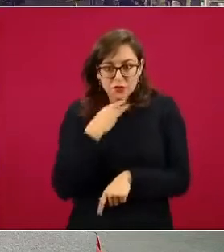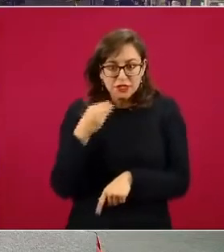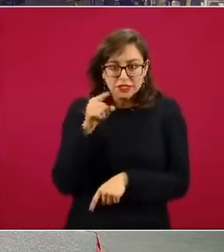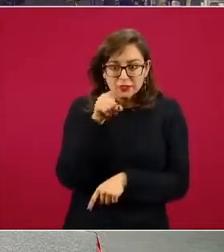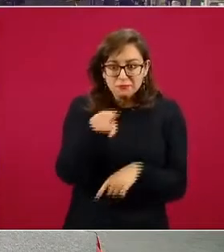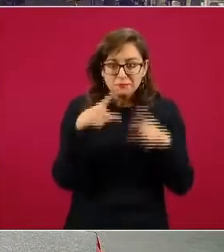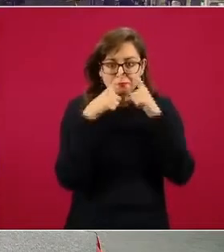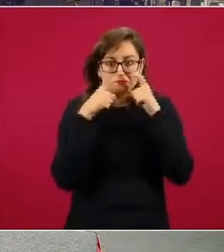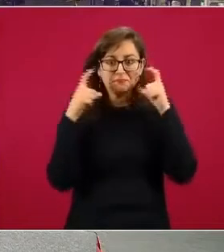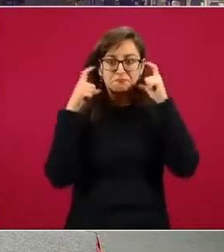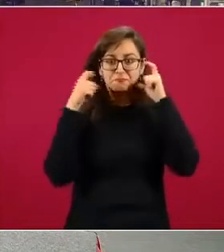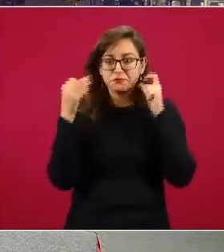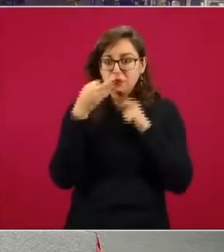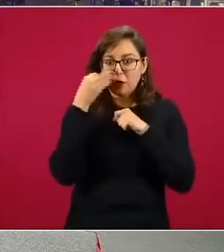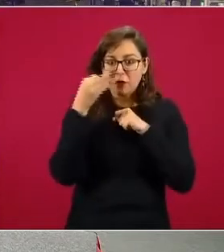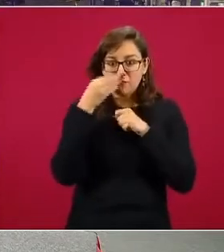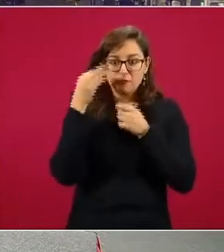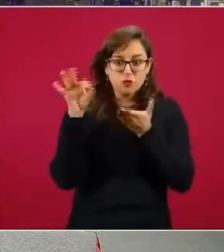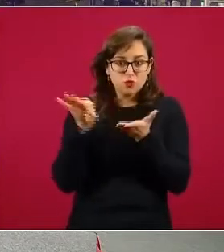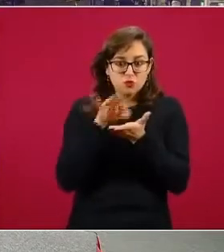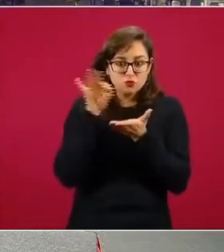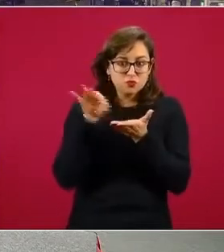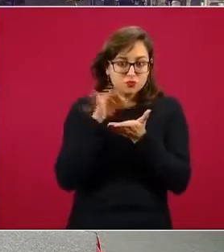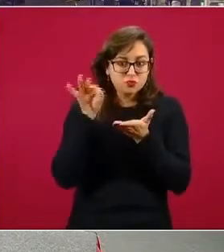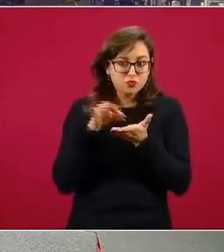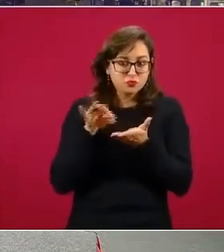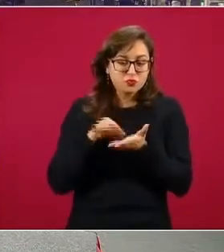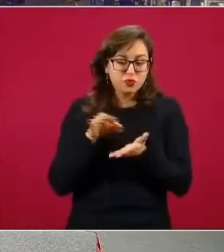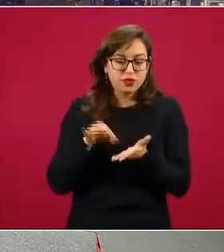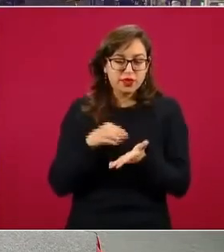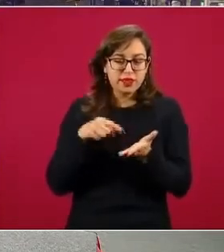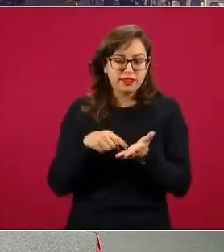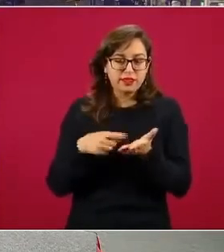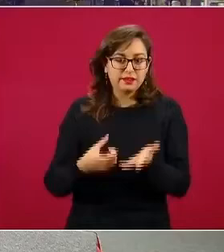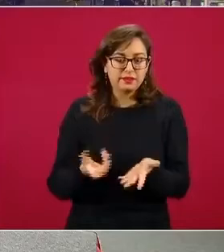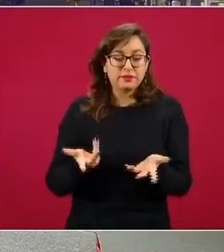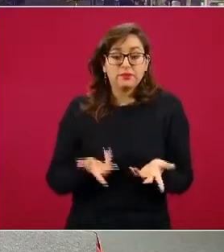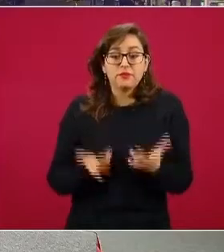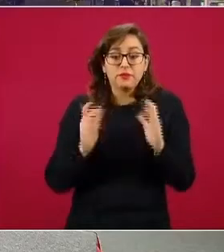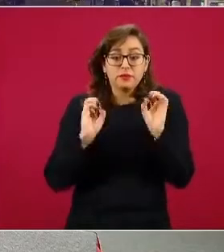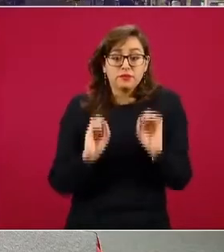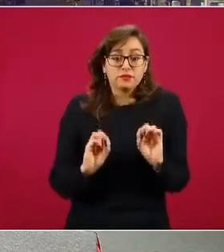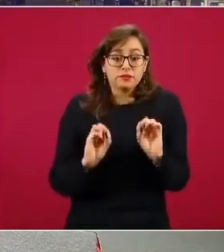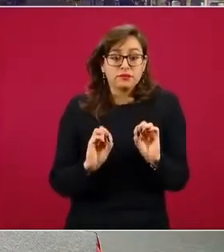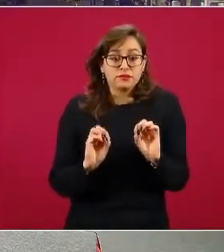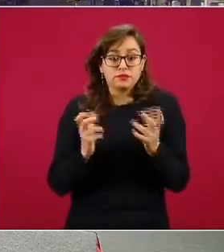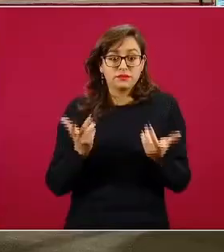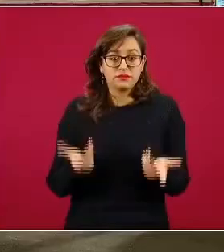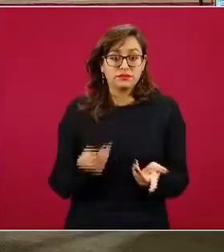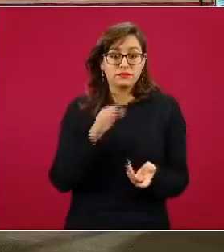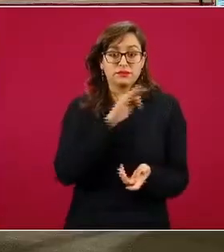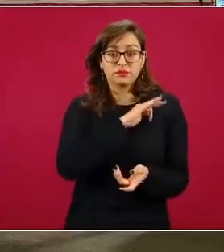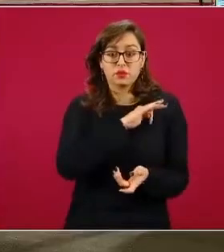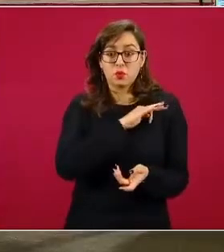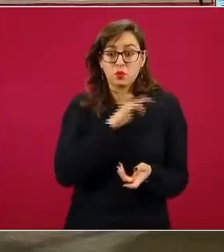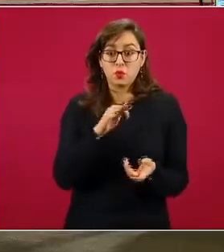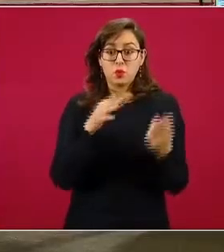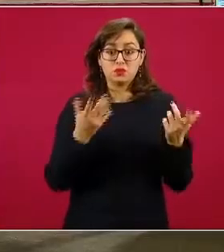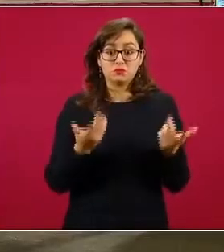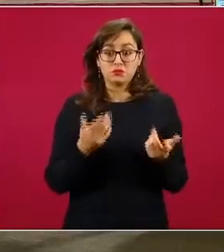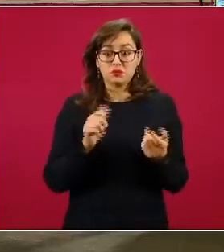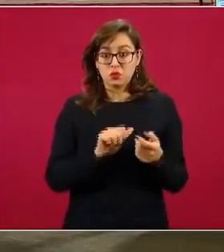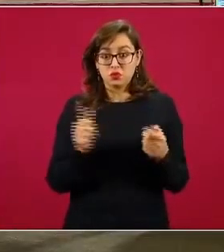una flor ahí tejida, ¿sí? O puede ser uno como estos también, no tiene